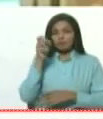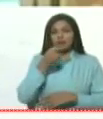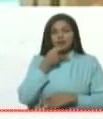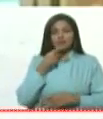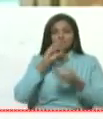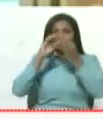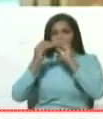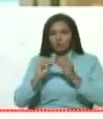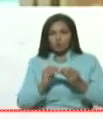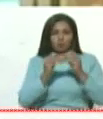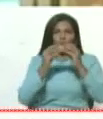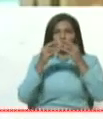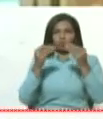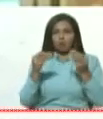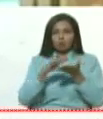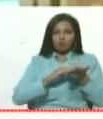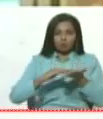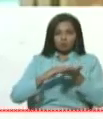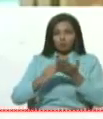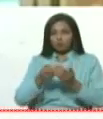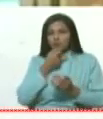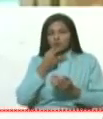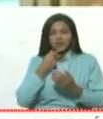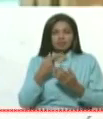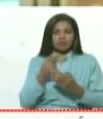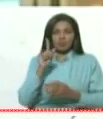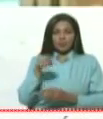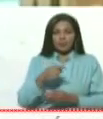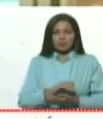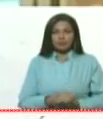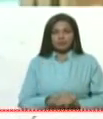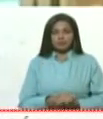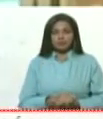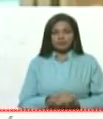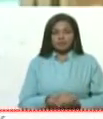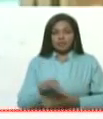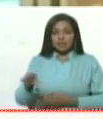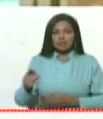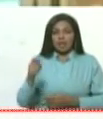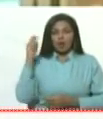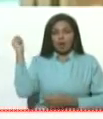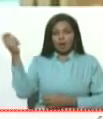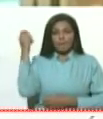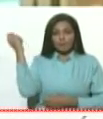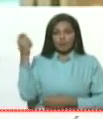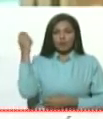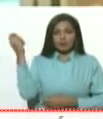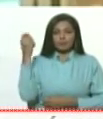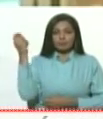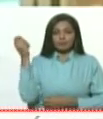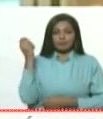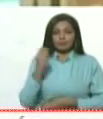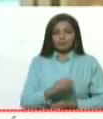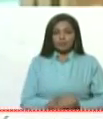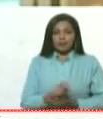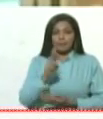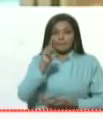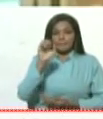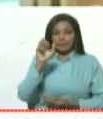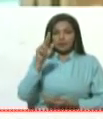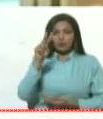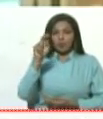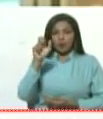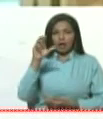arreglar, reparar, mejorar, embellecer. En el estado Apure, Viruaca, allá